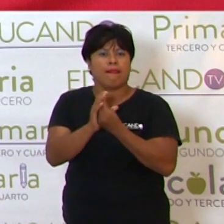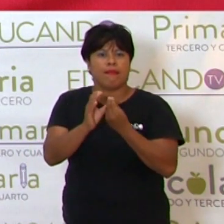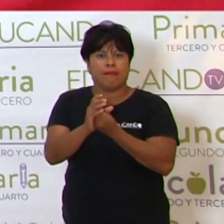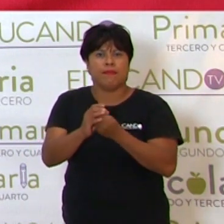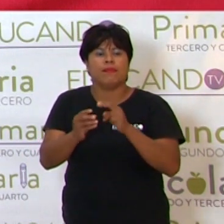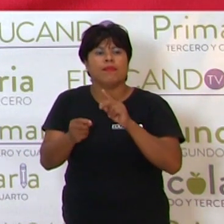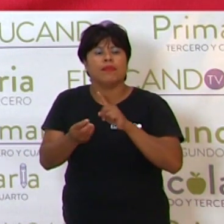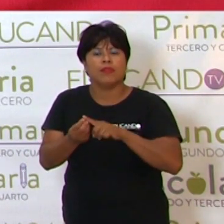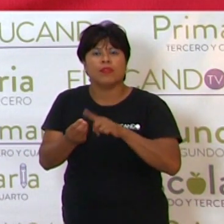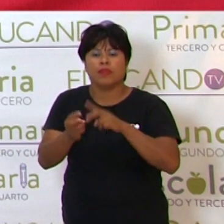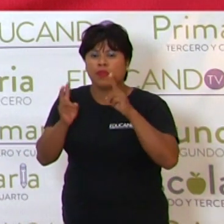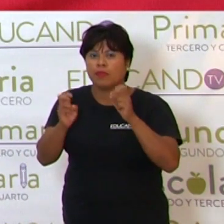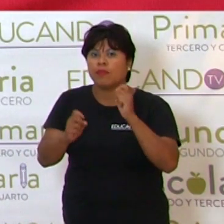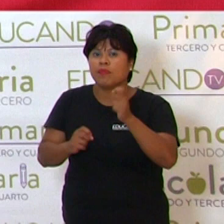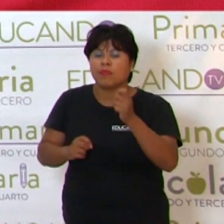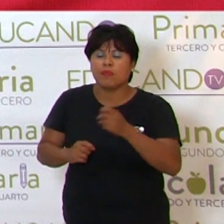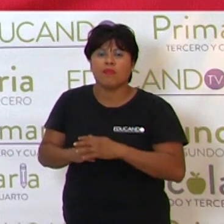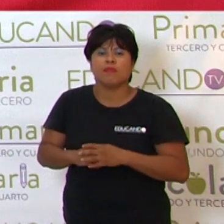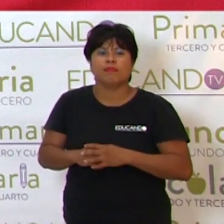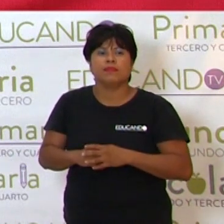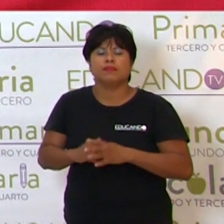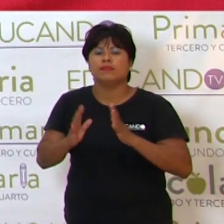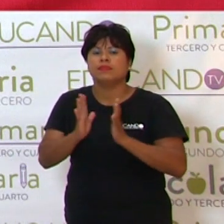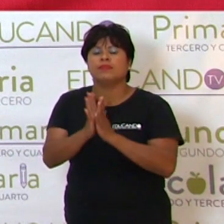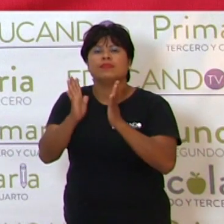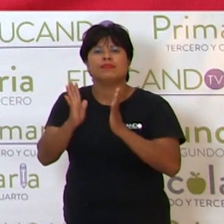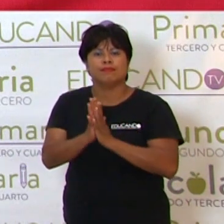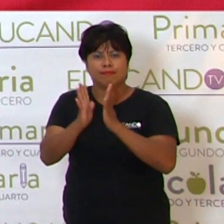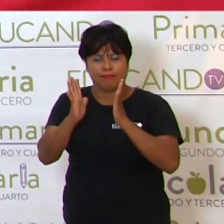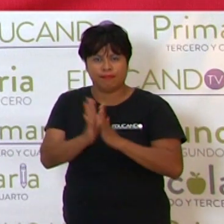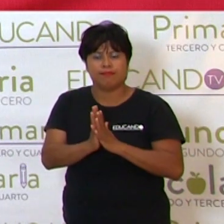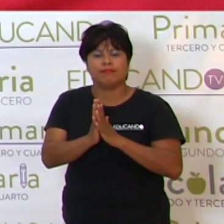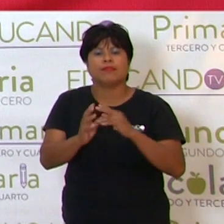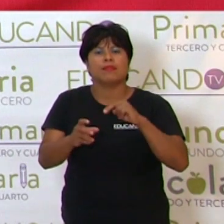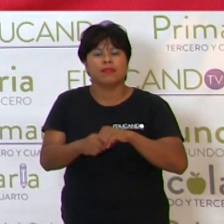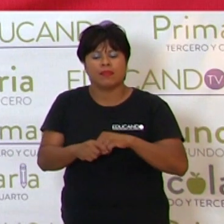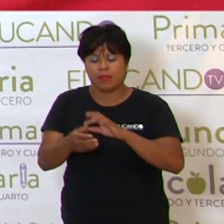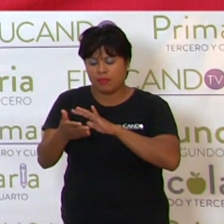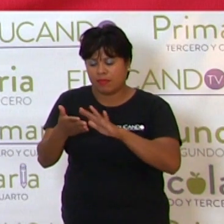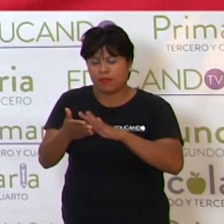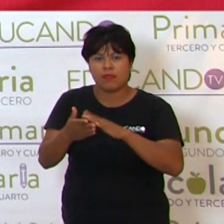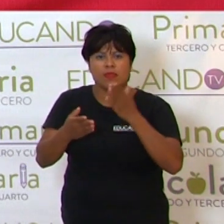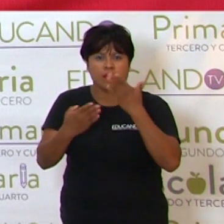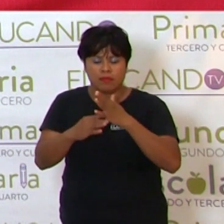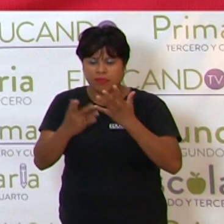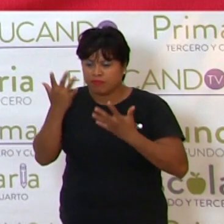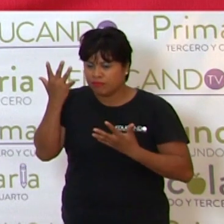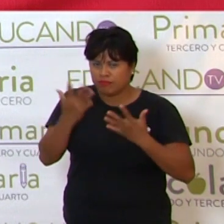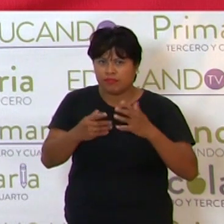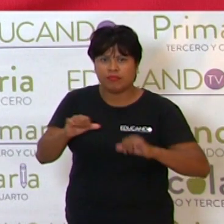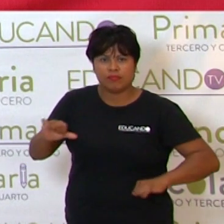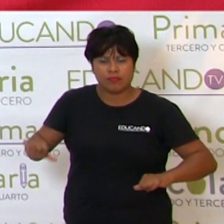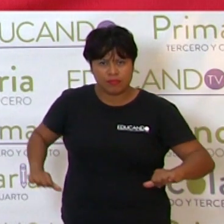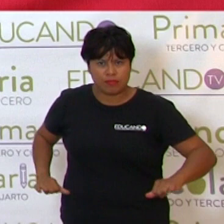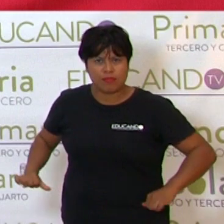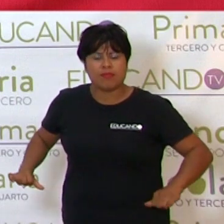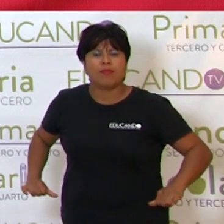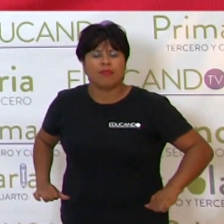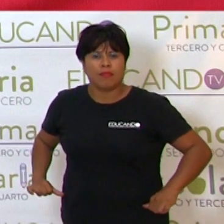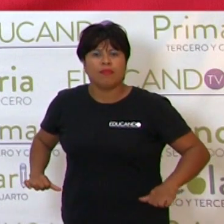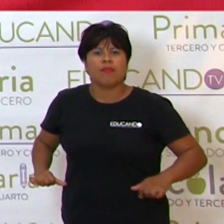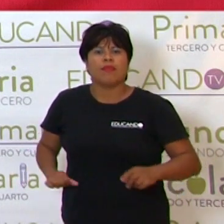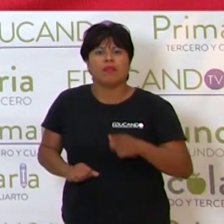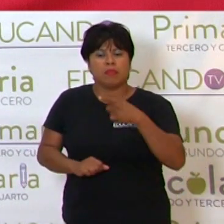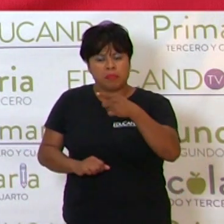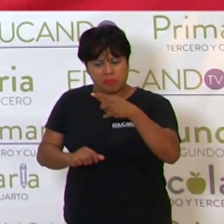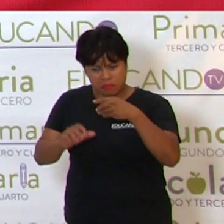en donde el tema fue participar en una lectura dramatizada de una obra de teatro en